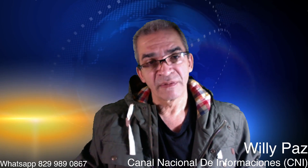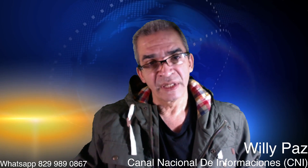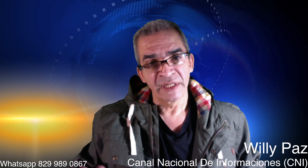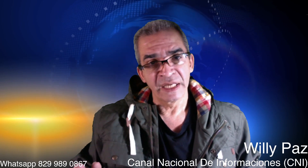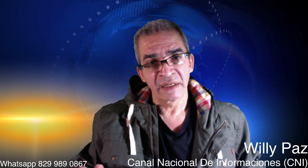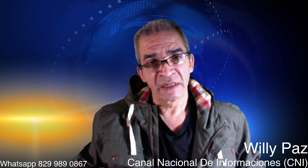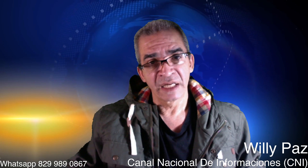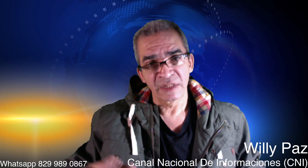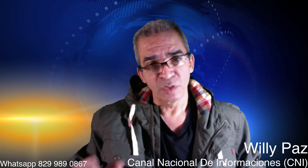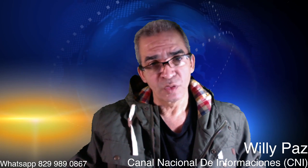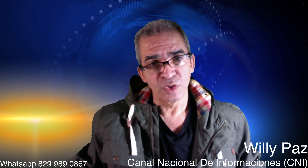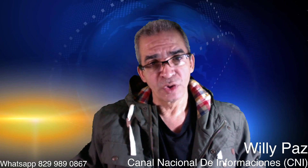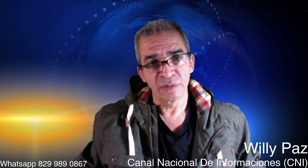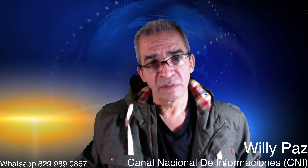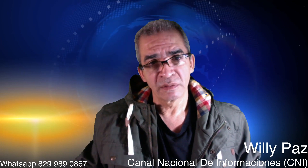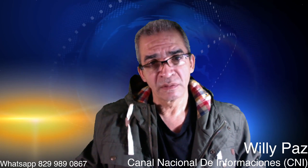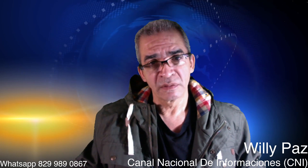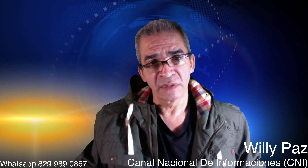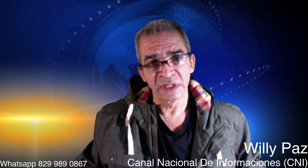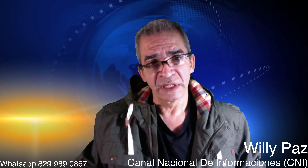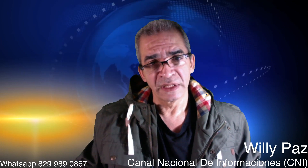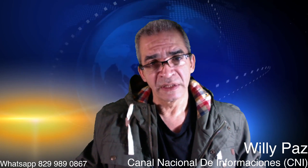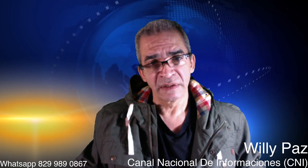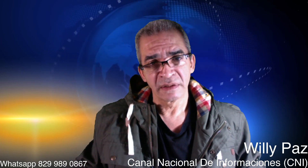para frenar la resolución